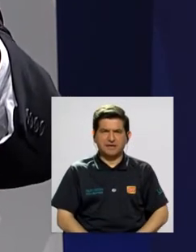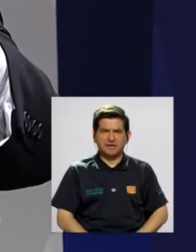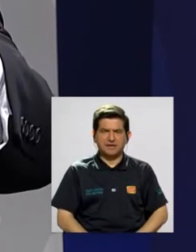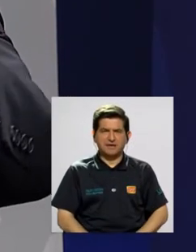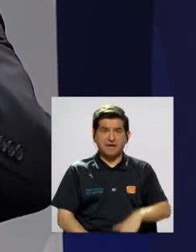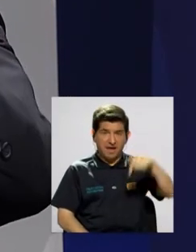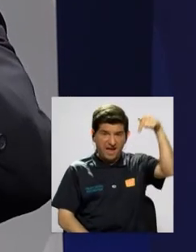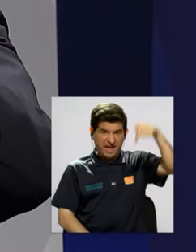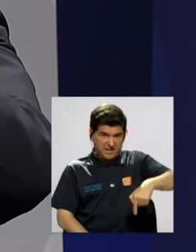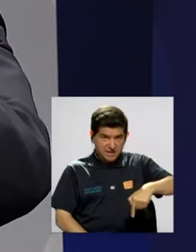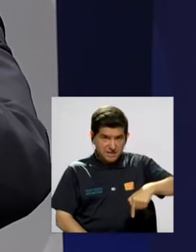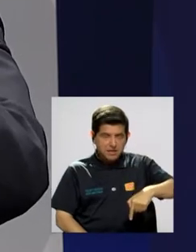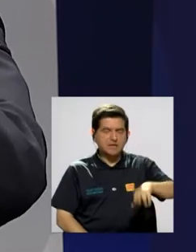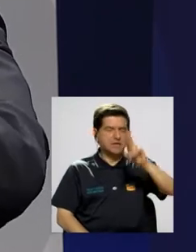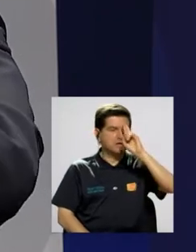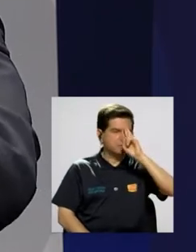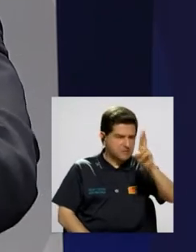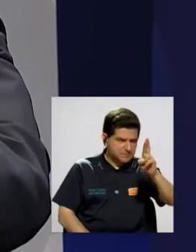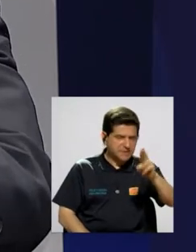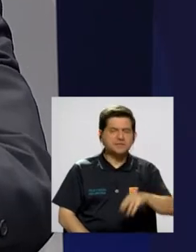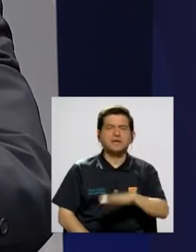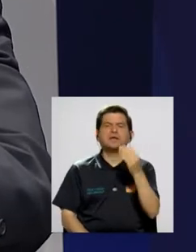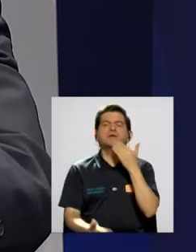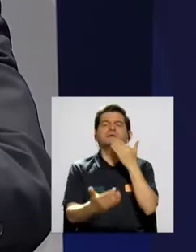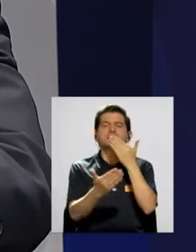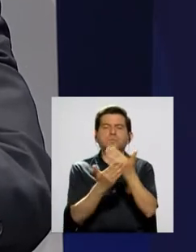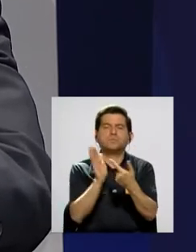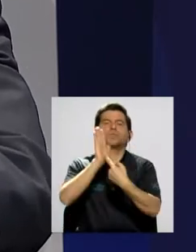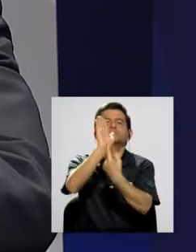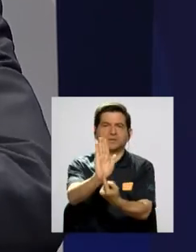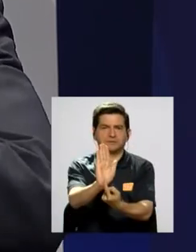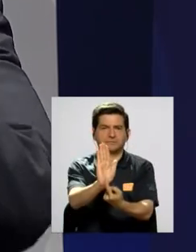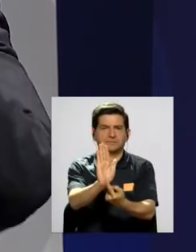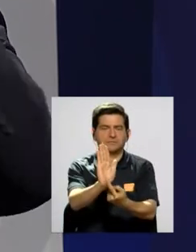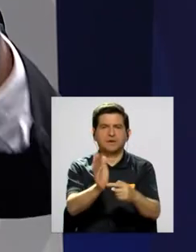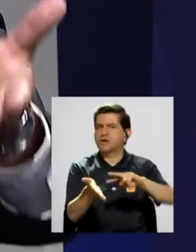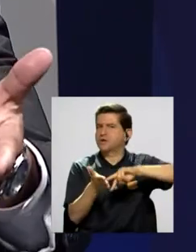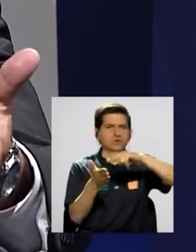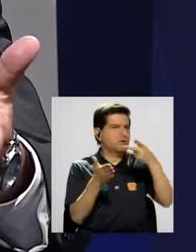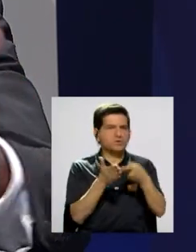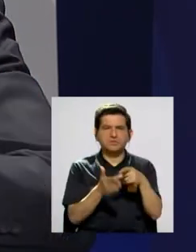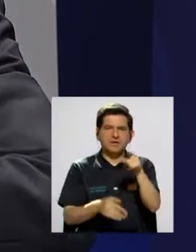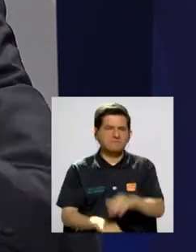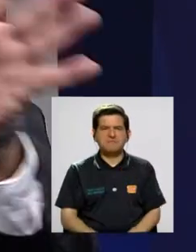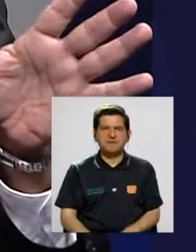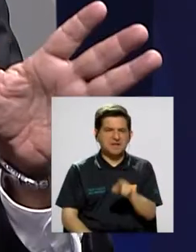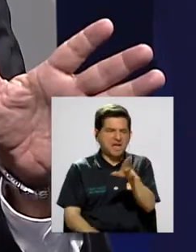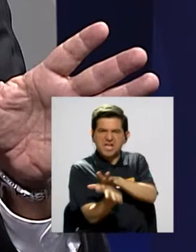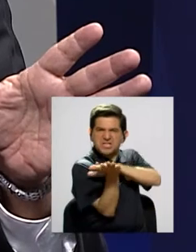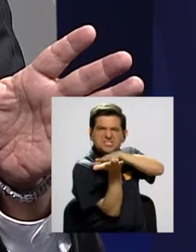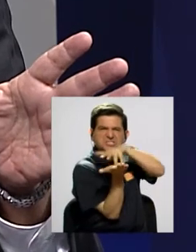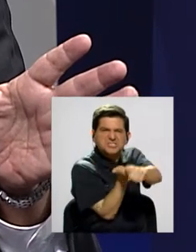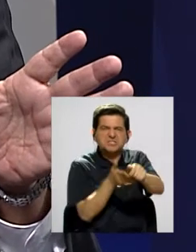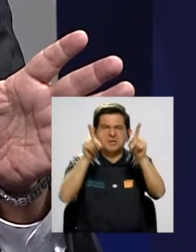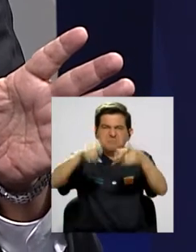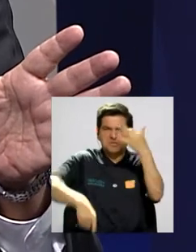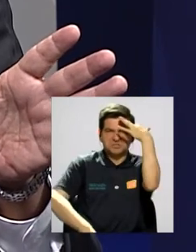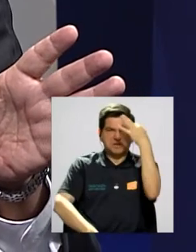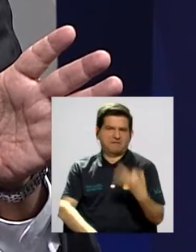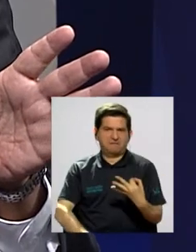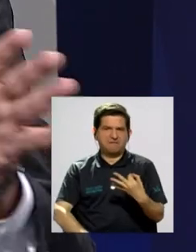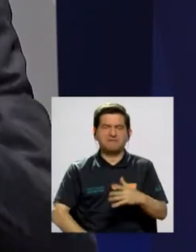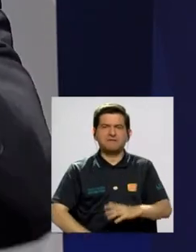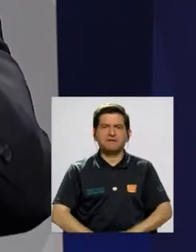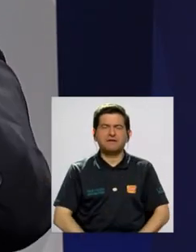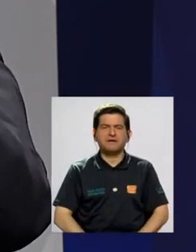que haber aquí respeto y magnanimidad. No se vaya a convertir esto en una planadora, ¿verdad? Que alguien vaya a creer